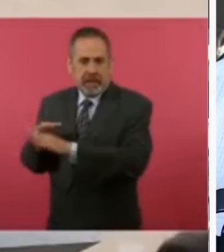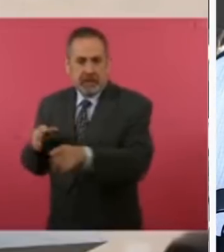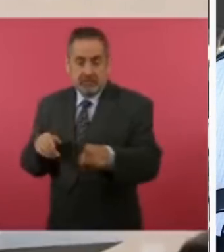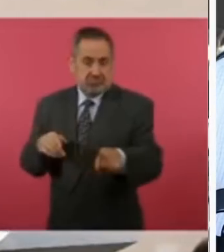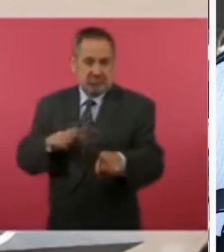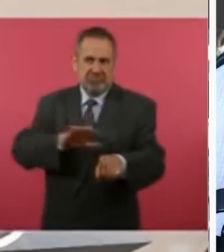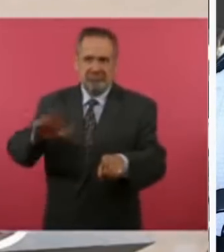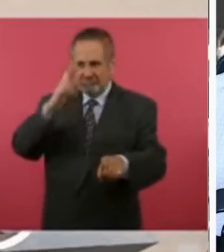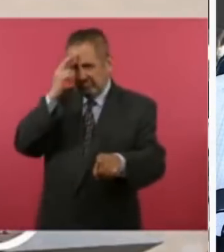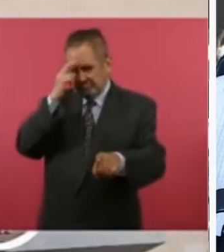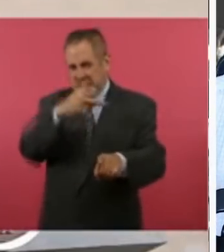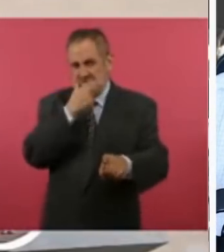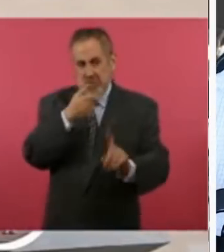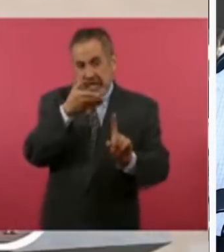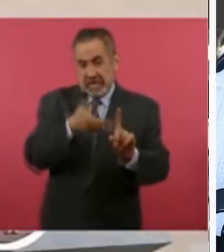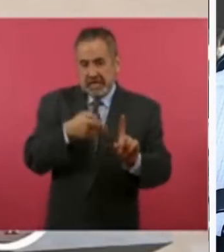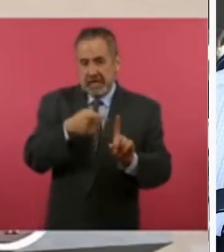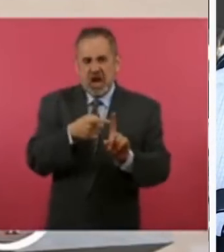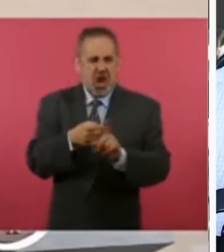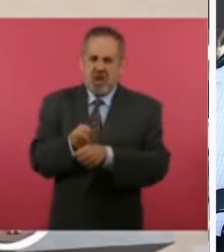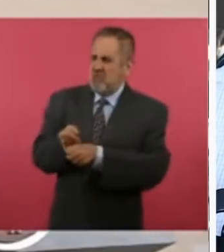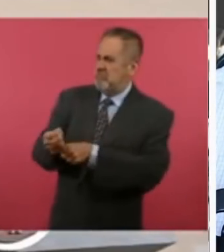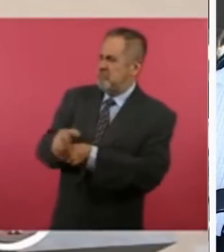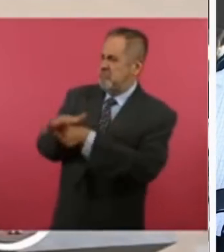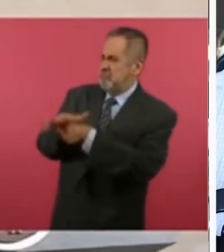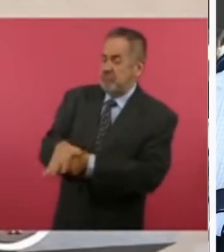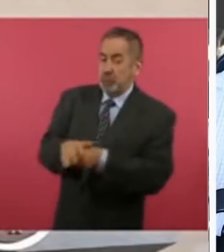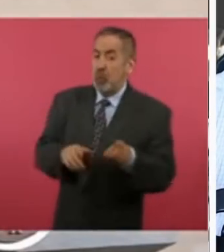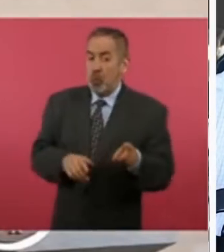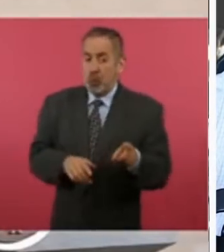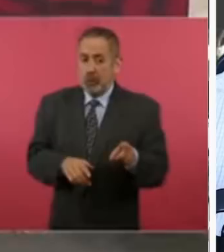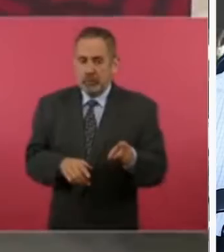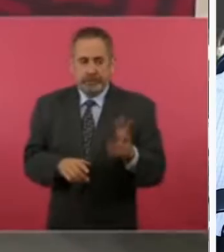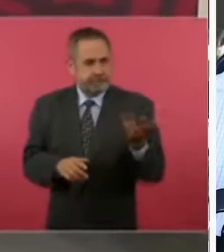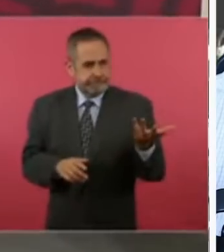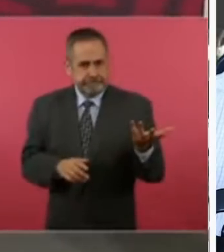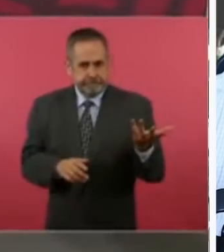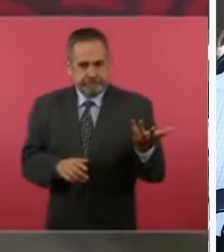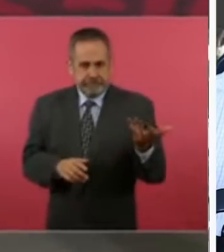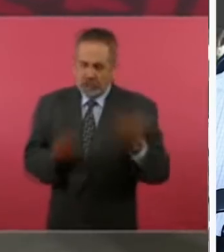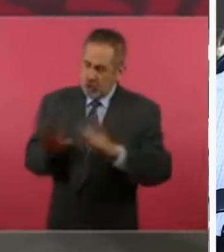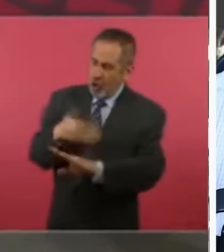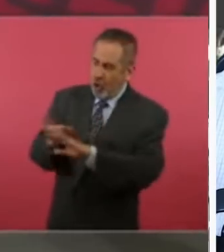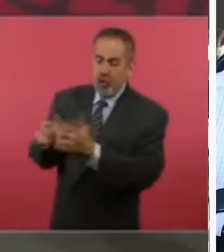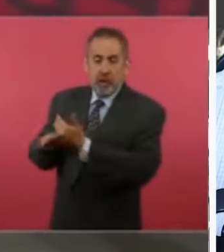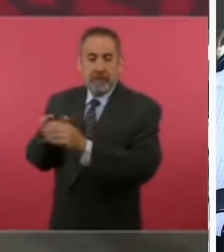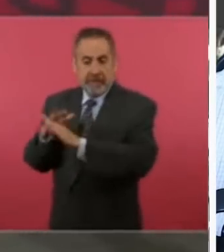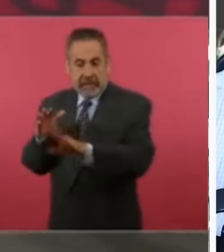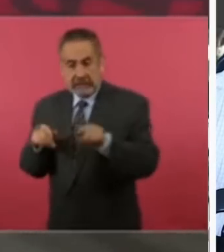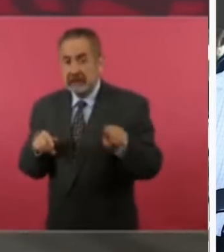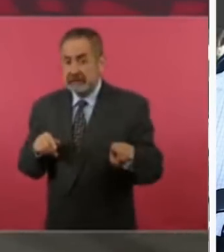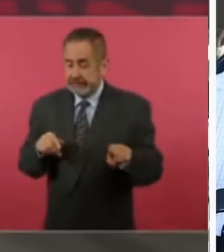por ser represivo, contrario a los migrantes y en